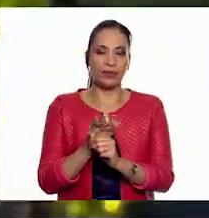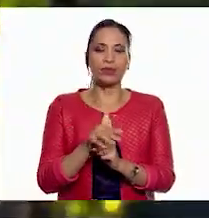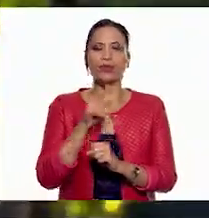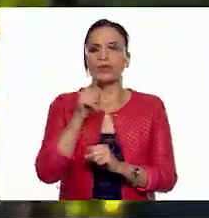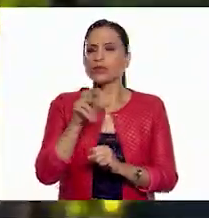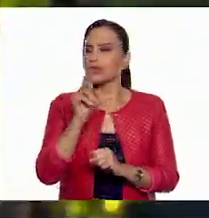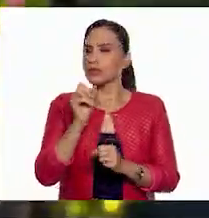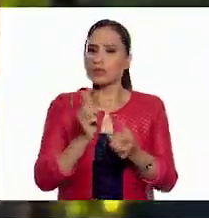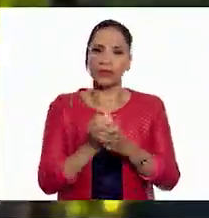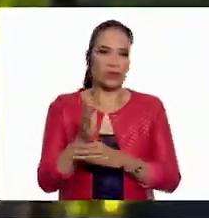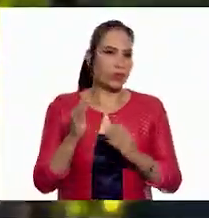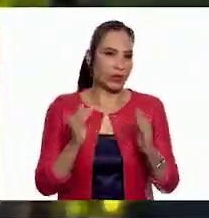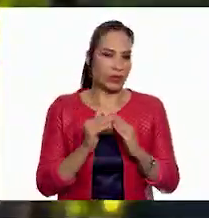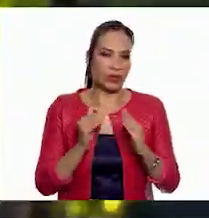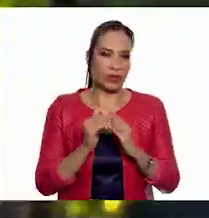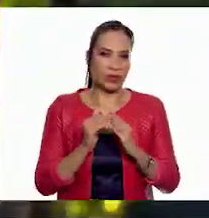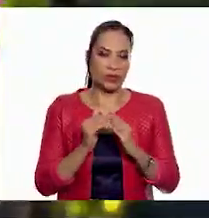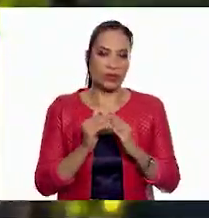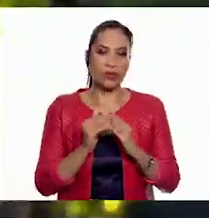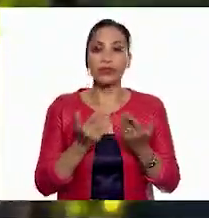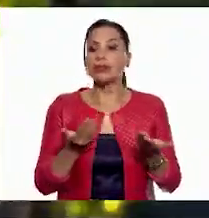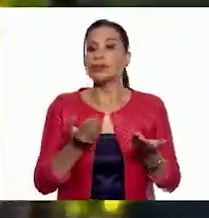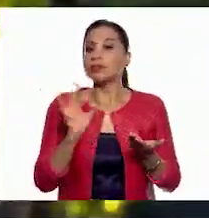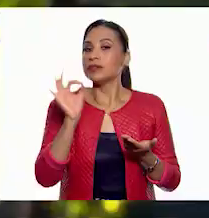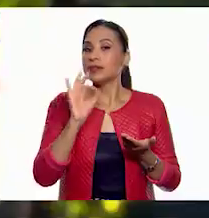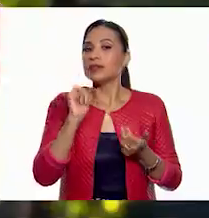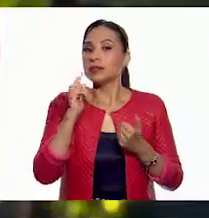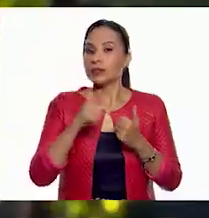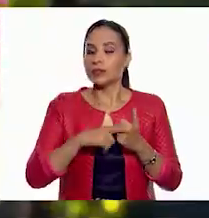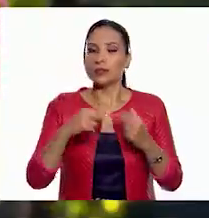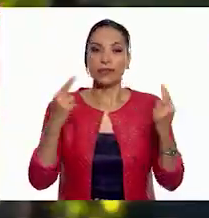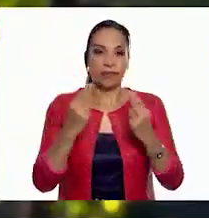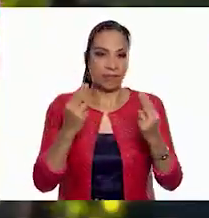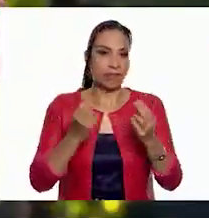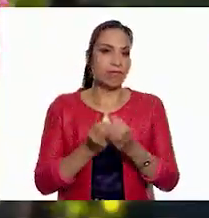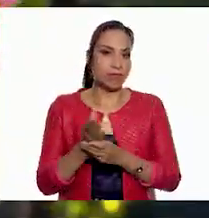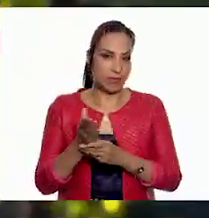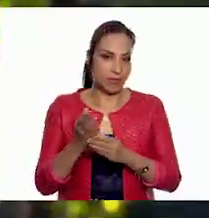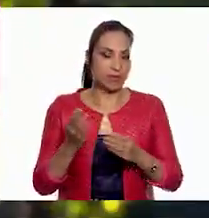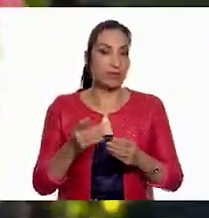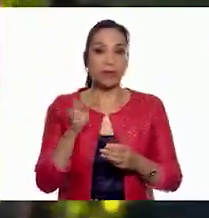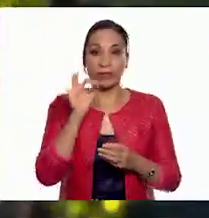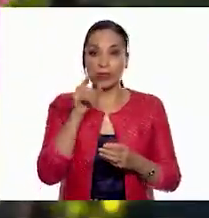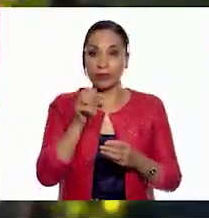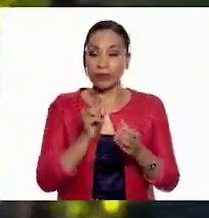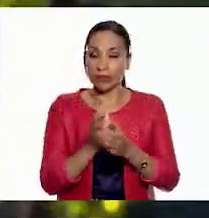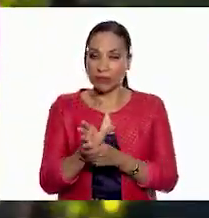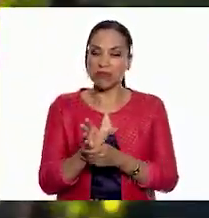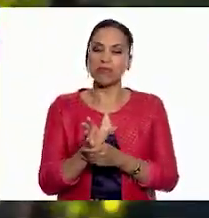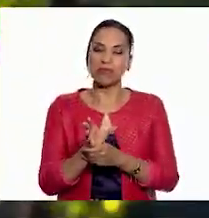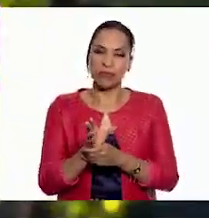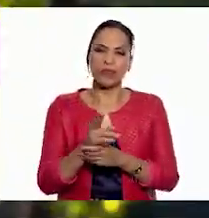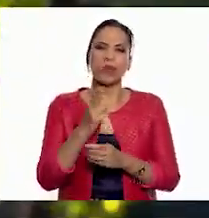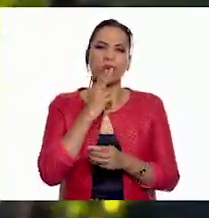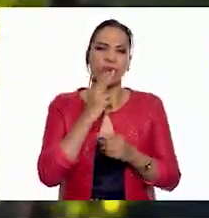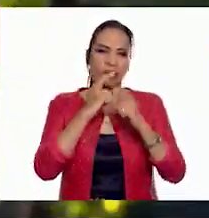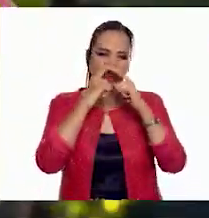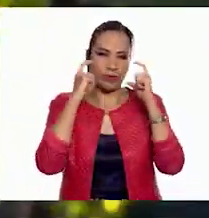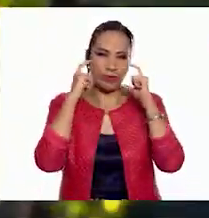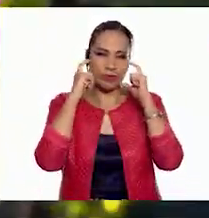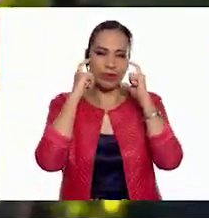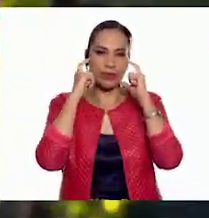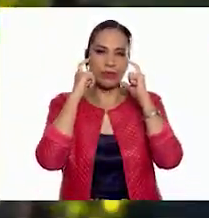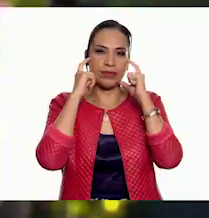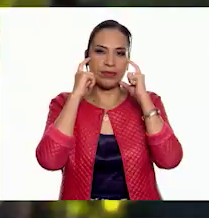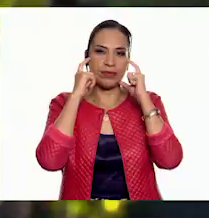Trata de no salir de casa a menos que sea muy necesario. Si lo haces, utiliza el